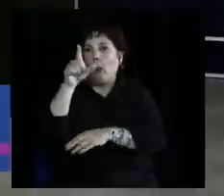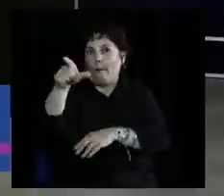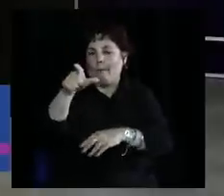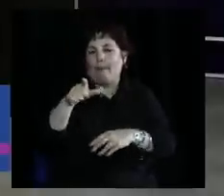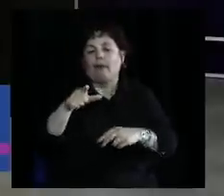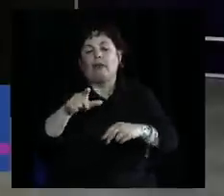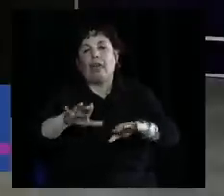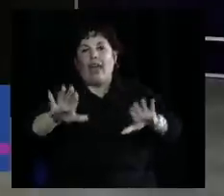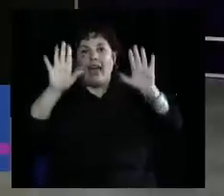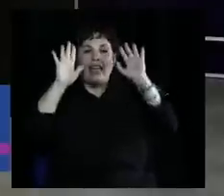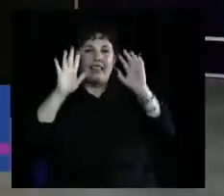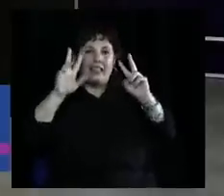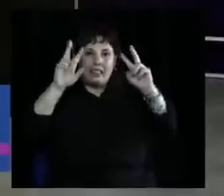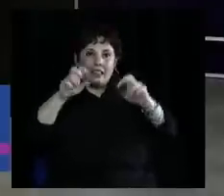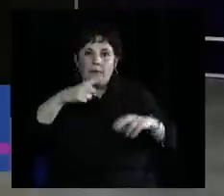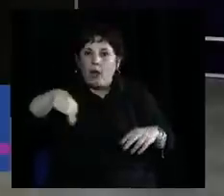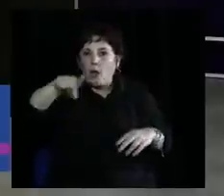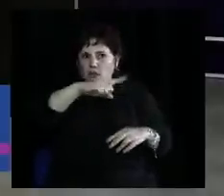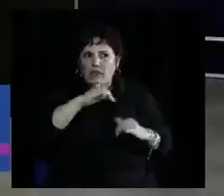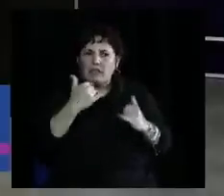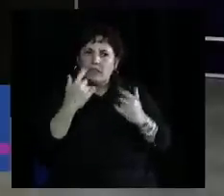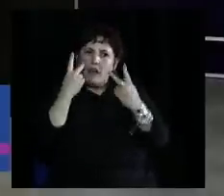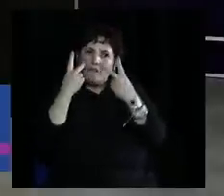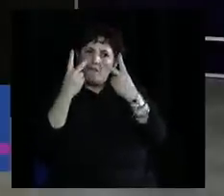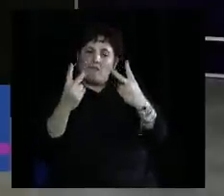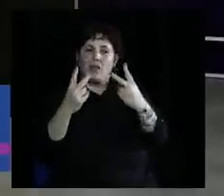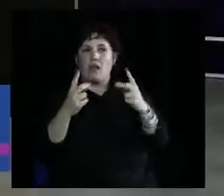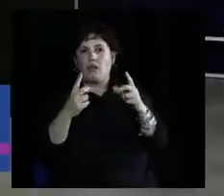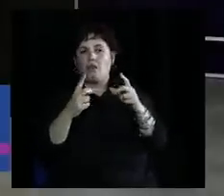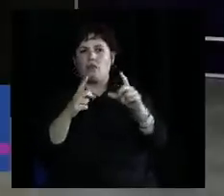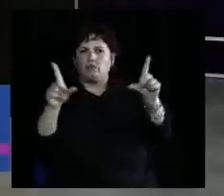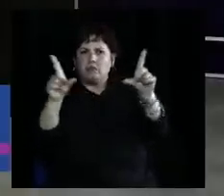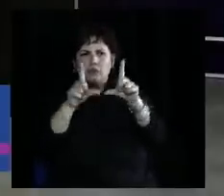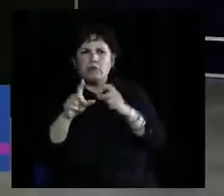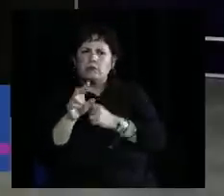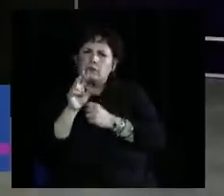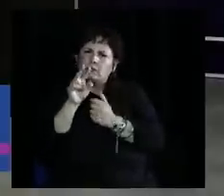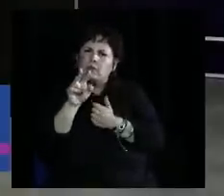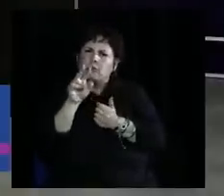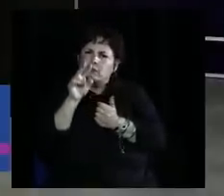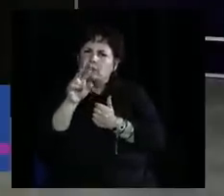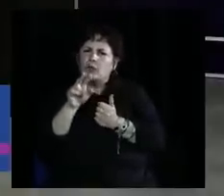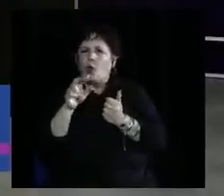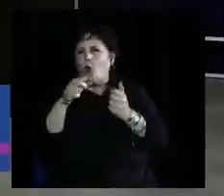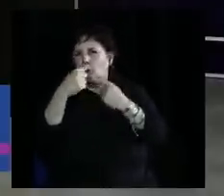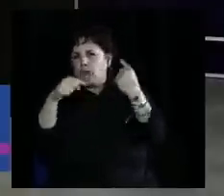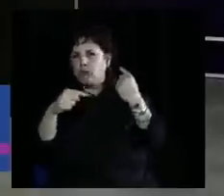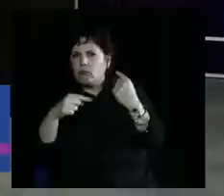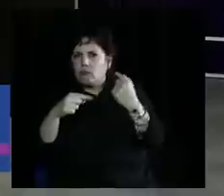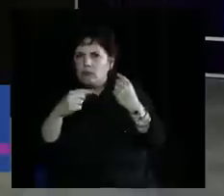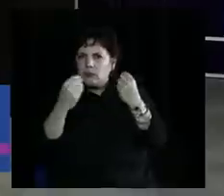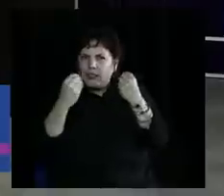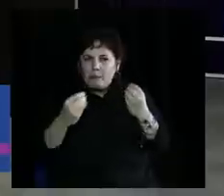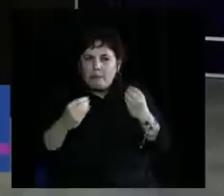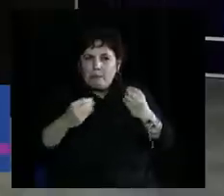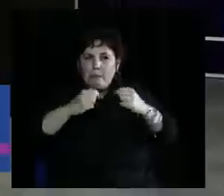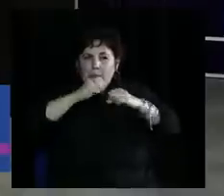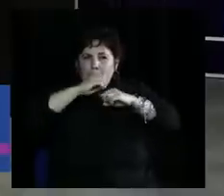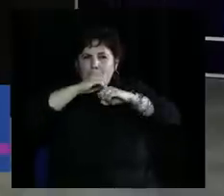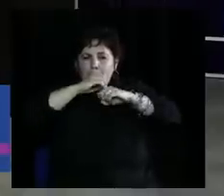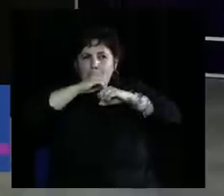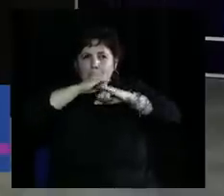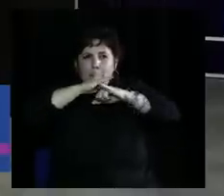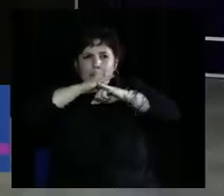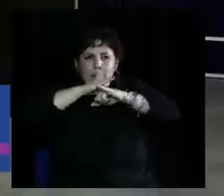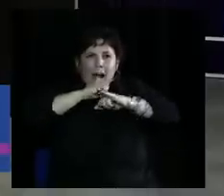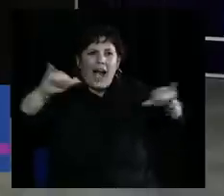meternos en el tema, ustedes seguramente han seguido en la semana lo que ha estado pasando, realmente la viralización, para usar